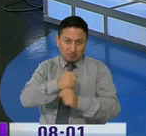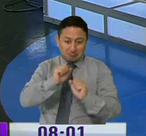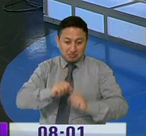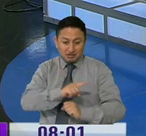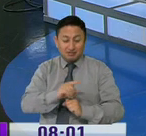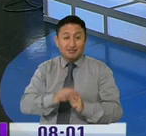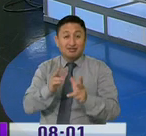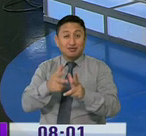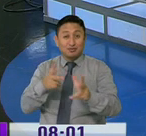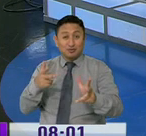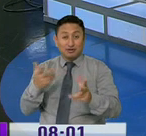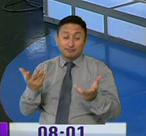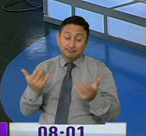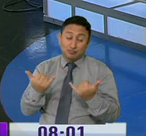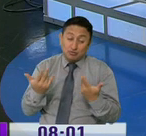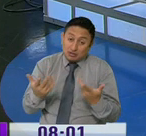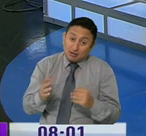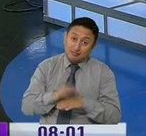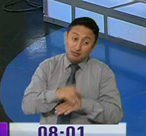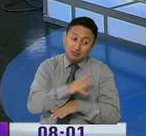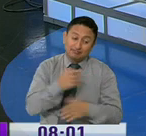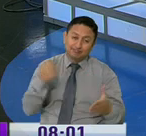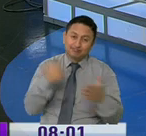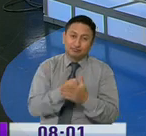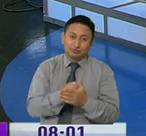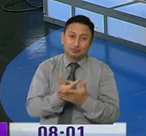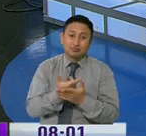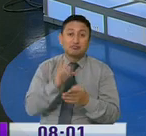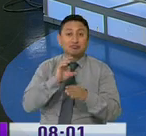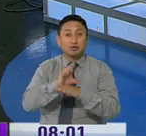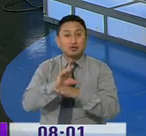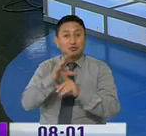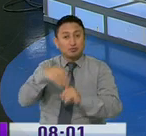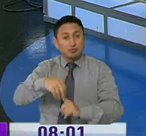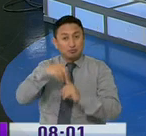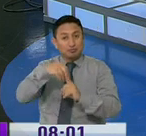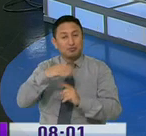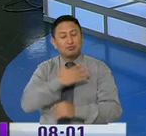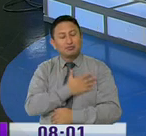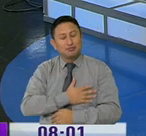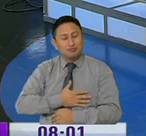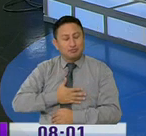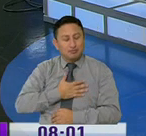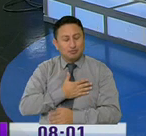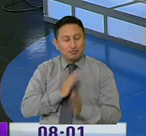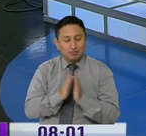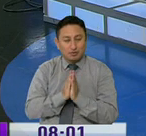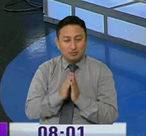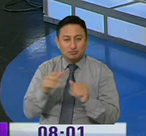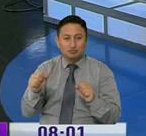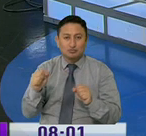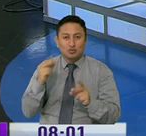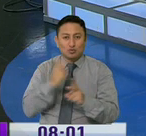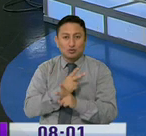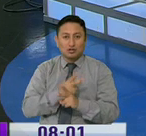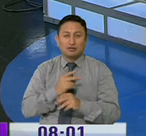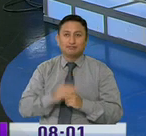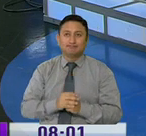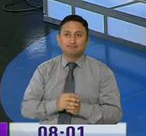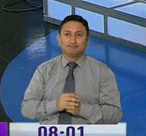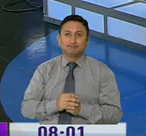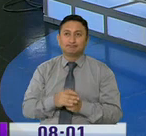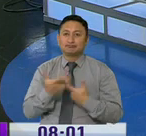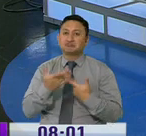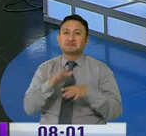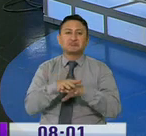ahorre el tráfico que obviamente es causado por estos accidentes. Pero el consejo principal es que, por favor, maneje con cuidado. Vaya despacio, vaya despacio,